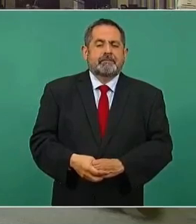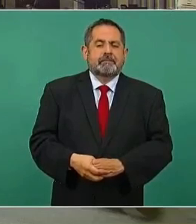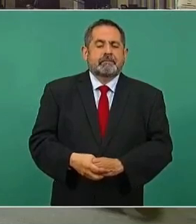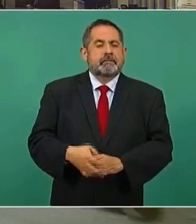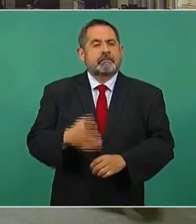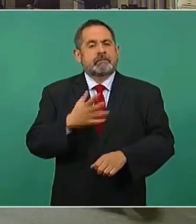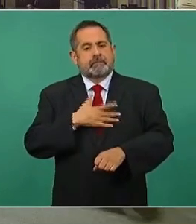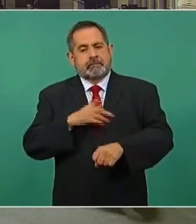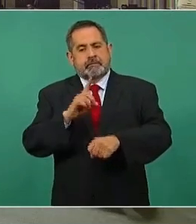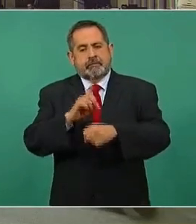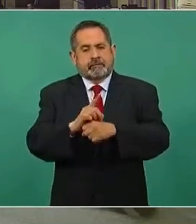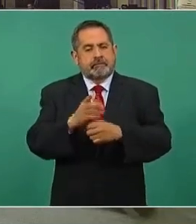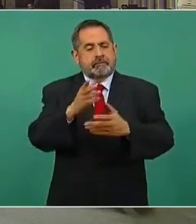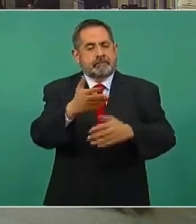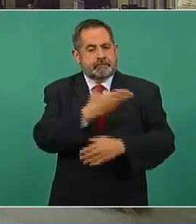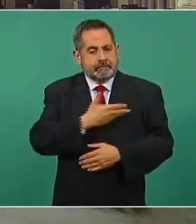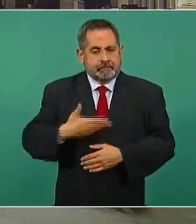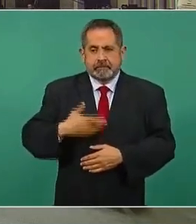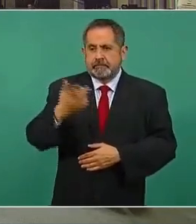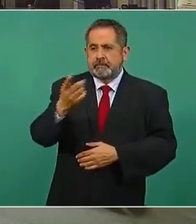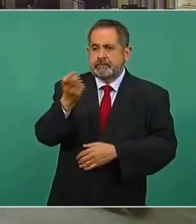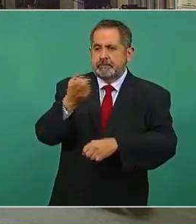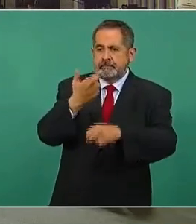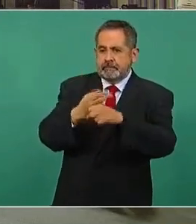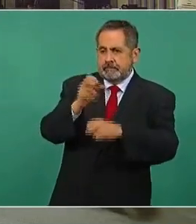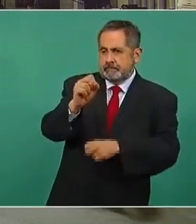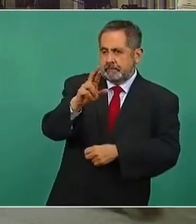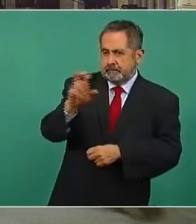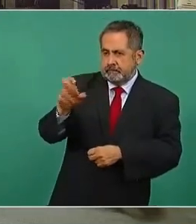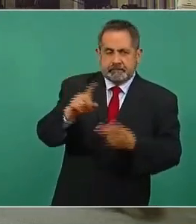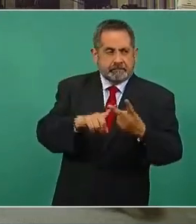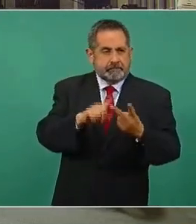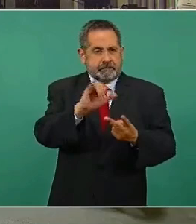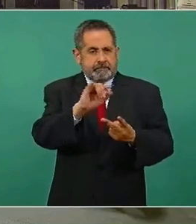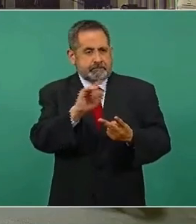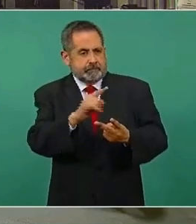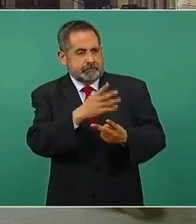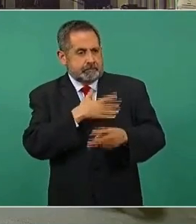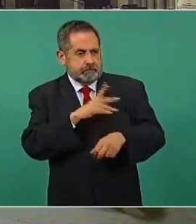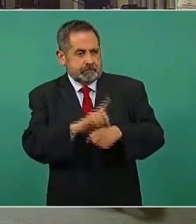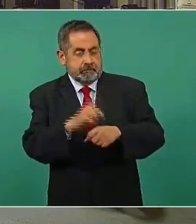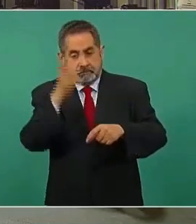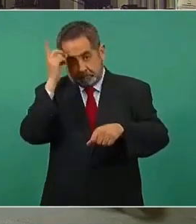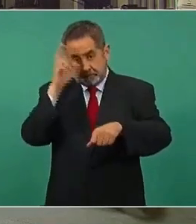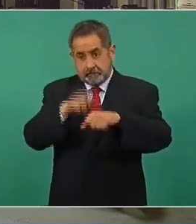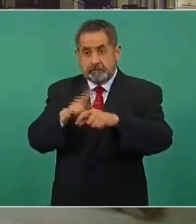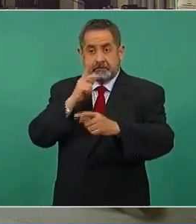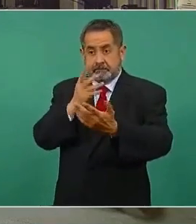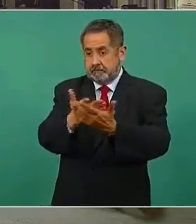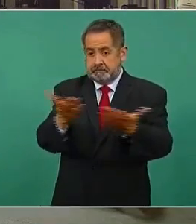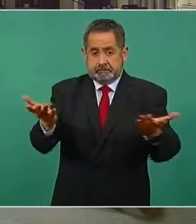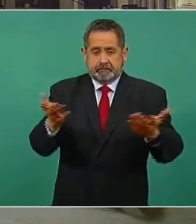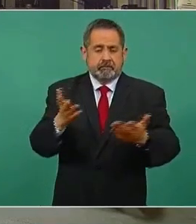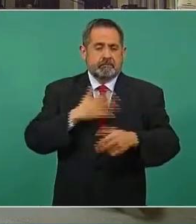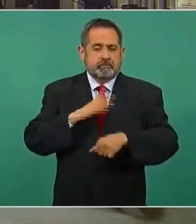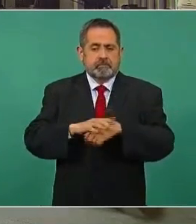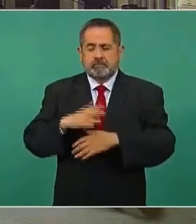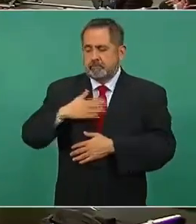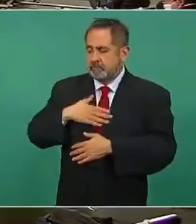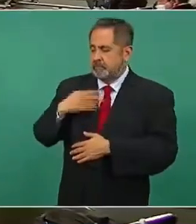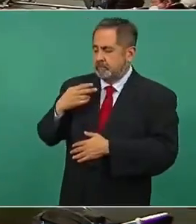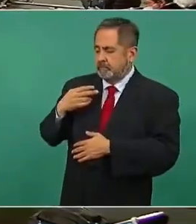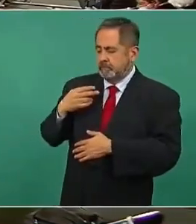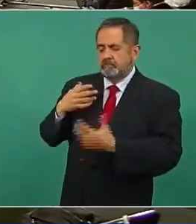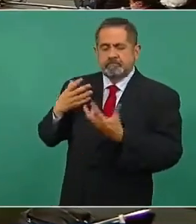Buenos días, señor presidente, canciller, director general de Pemex, Liz, buenos días. Buenos días a todas y a todos. Diego Elías Cedillo, Tabasco Hoy, Campeche